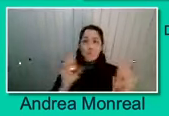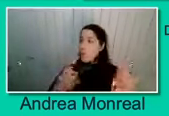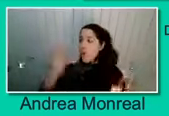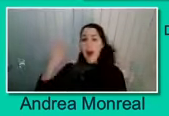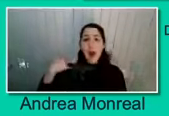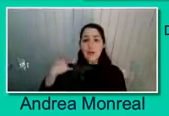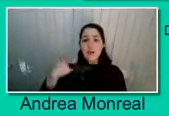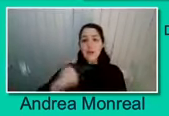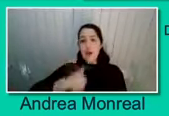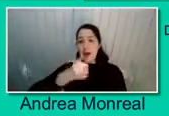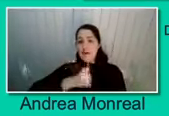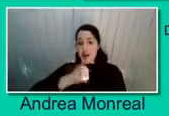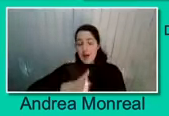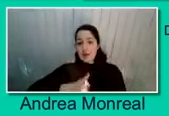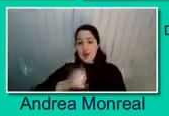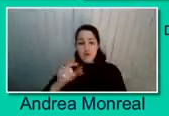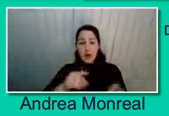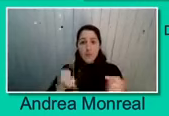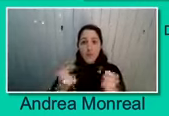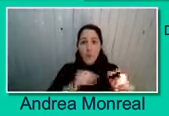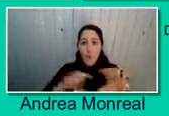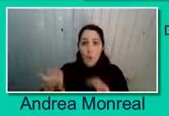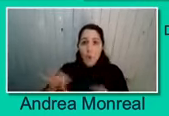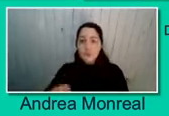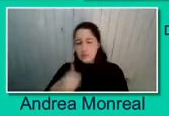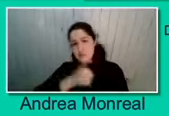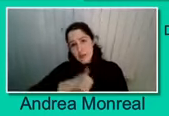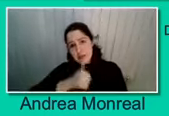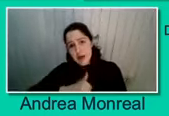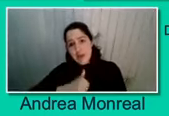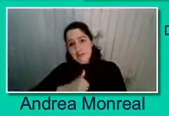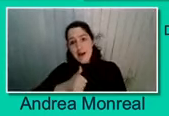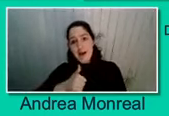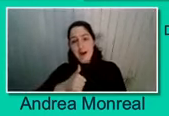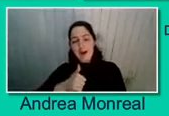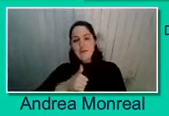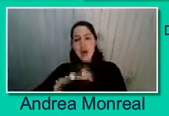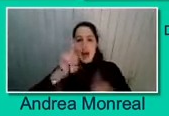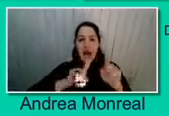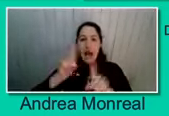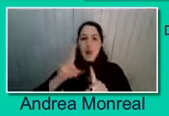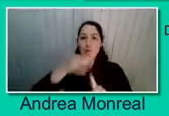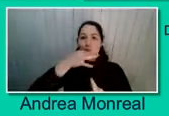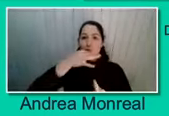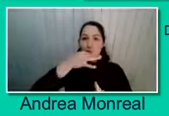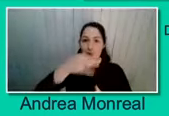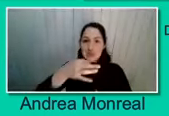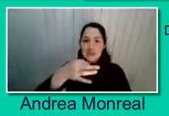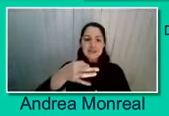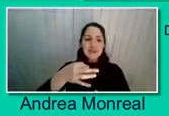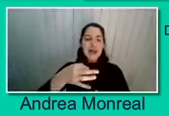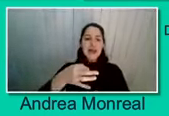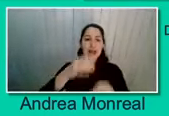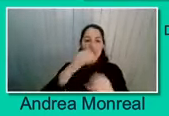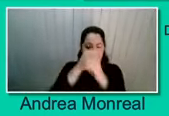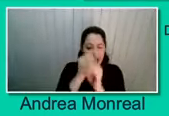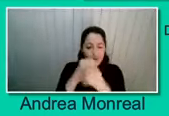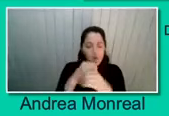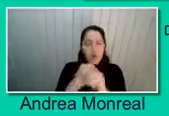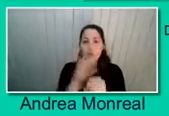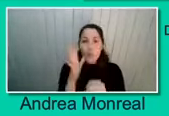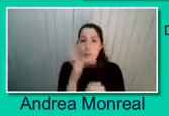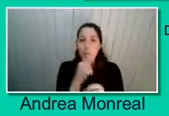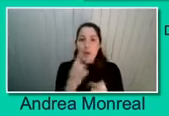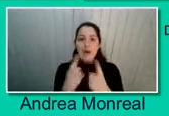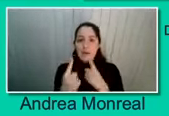redes sociales yo he visto que se habla de que los laboratorios no tienen test, no tienen reactivos, y no es así. Nosotros hemos tenido siempre,